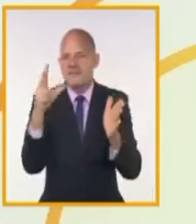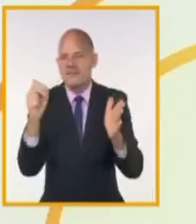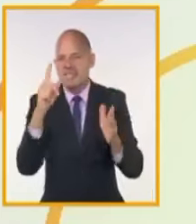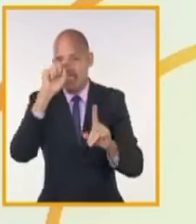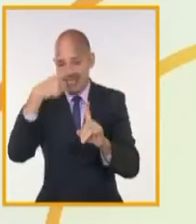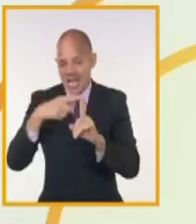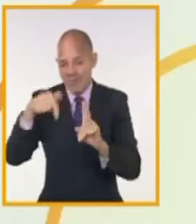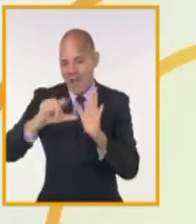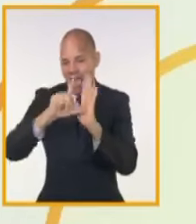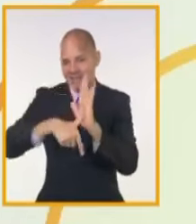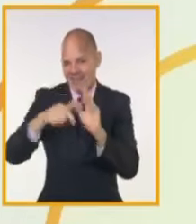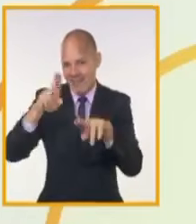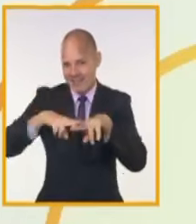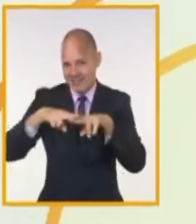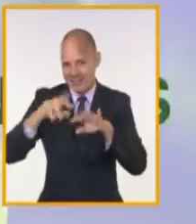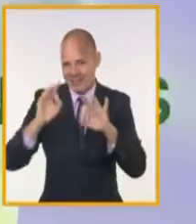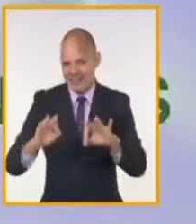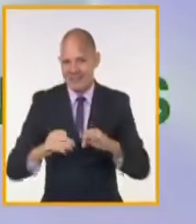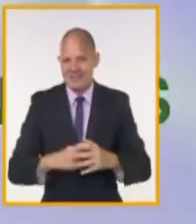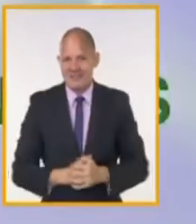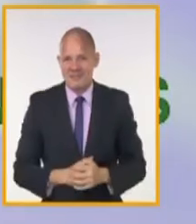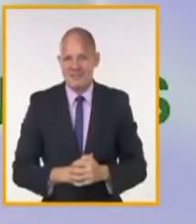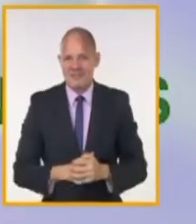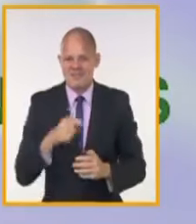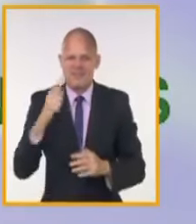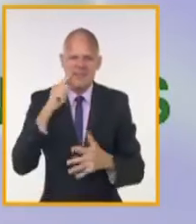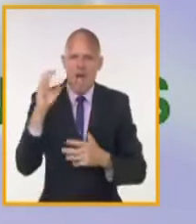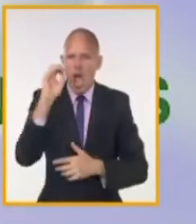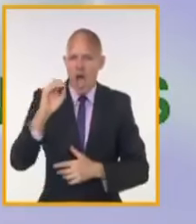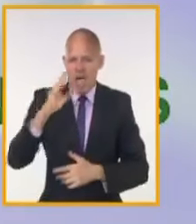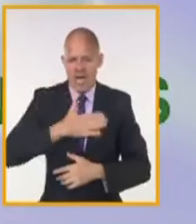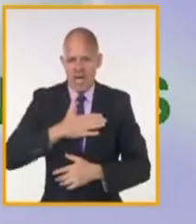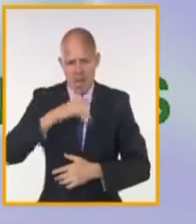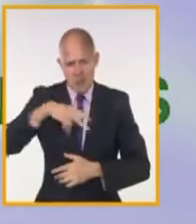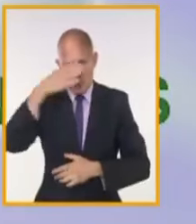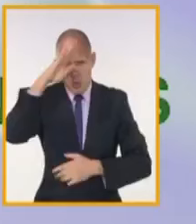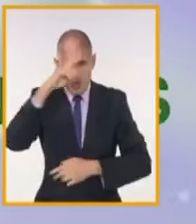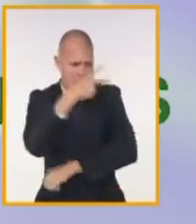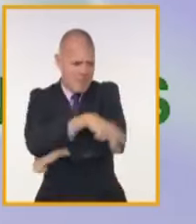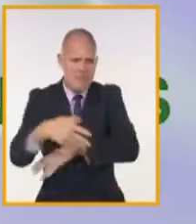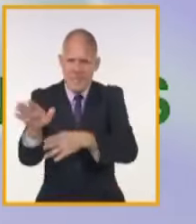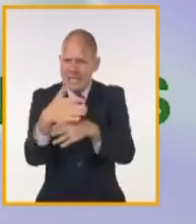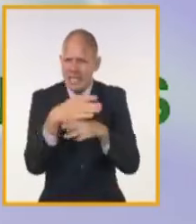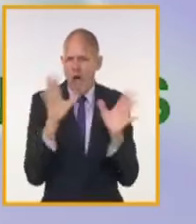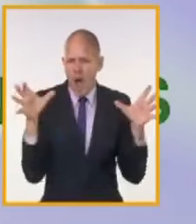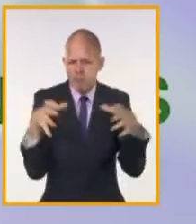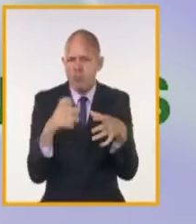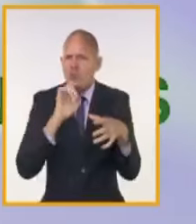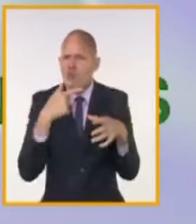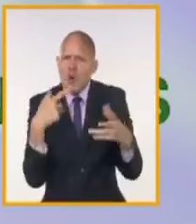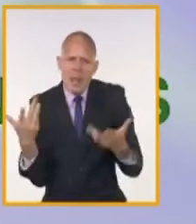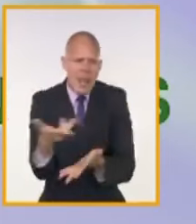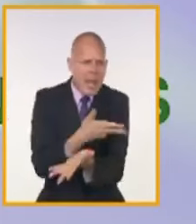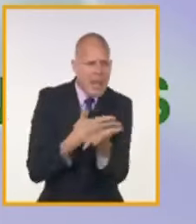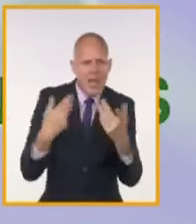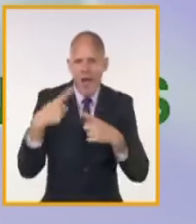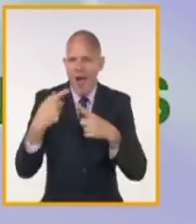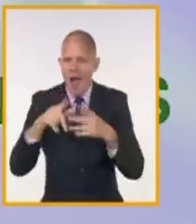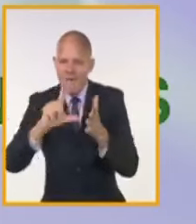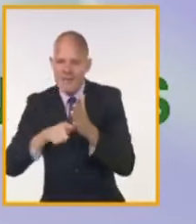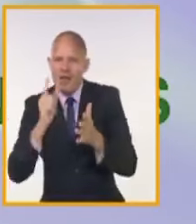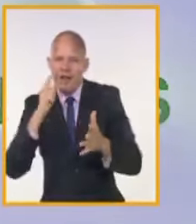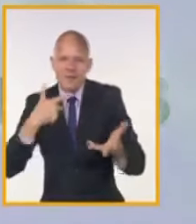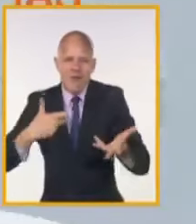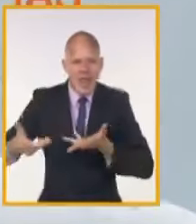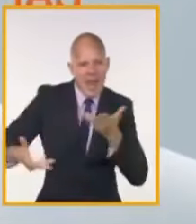Expo la Habana organismos nacionales e internacionales se unen en un foro técnico una Expo comercial y un